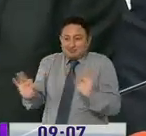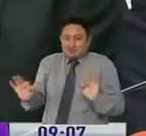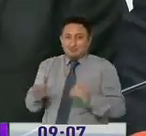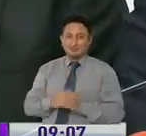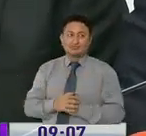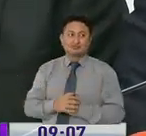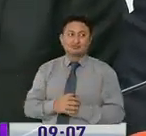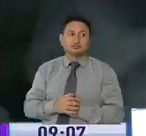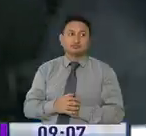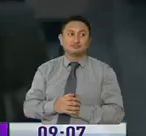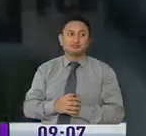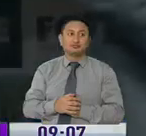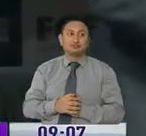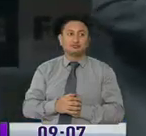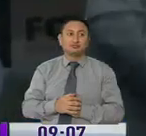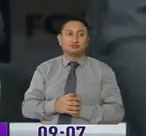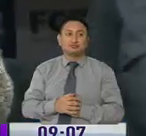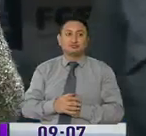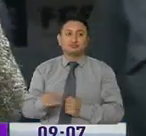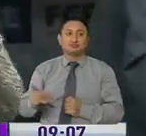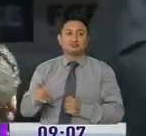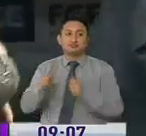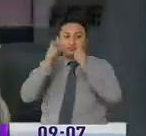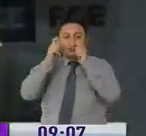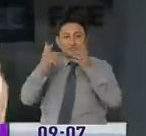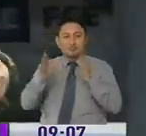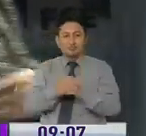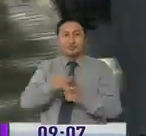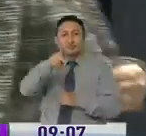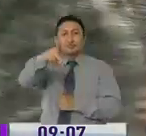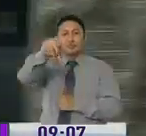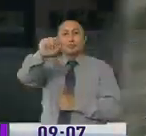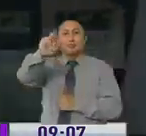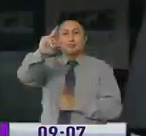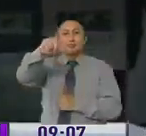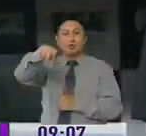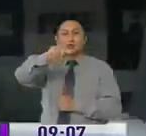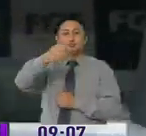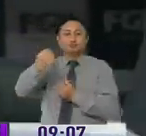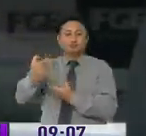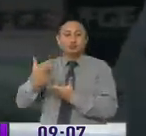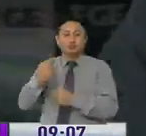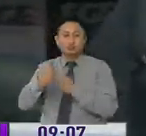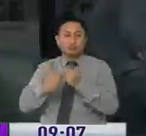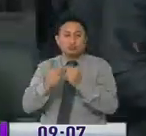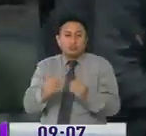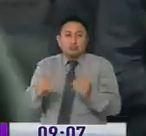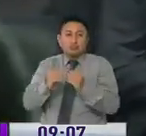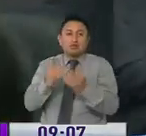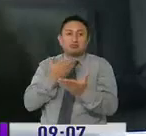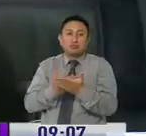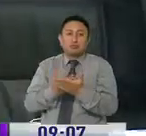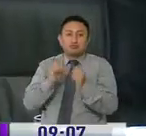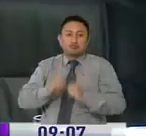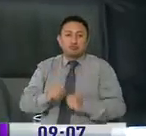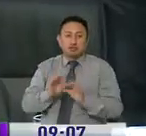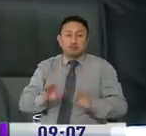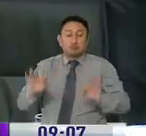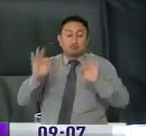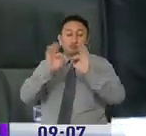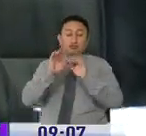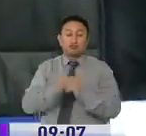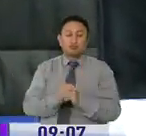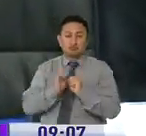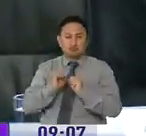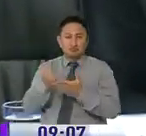como asistente. Frente a ello, el fiscal general Paul Pérez Reina informó que se están obteniendo elementos de convicción sumamente importantes